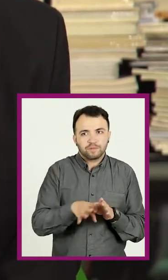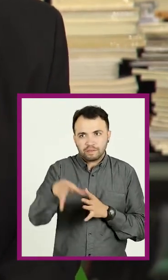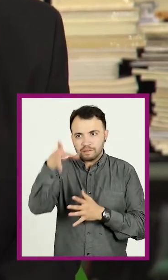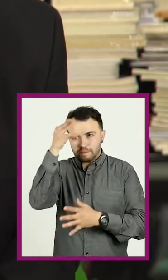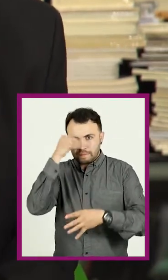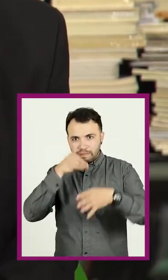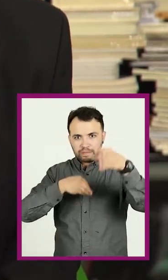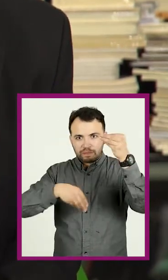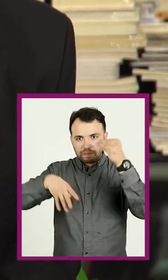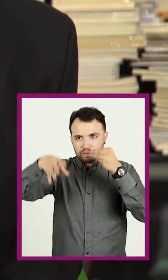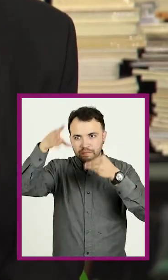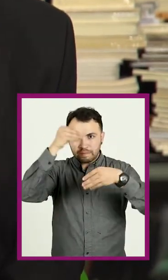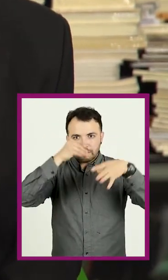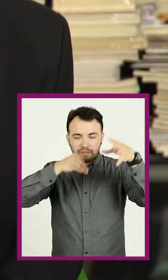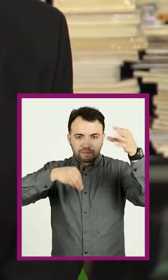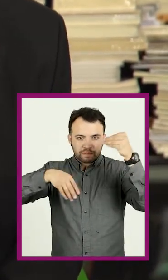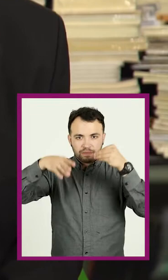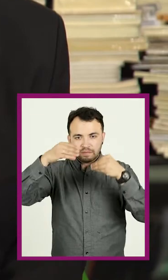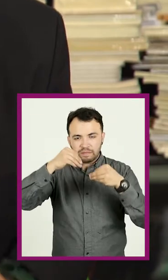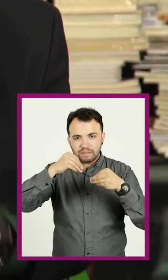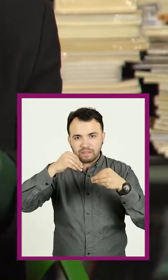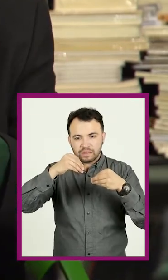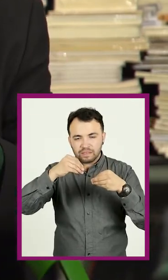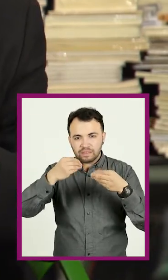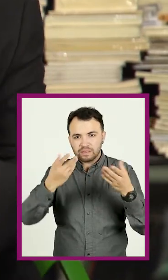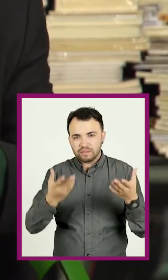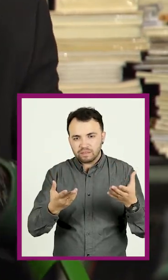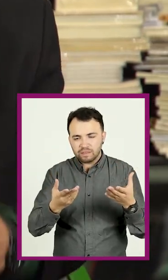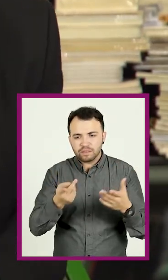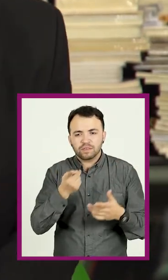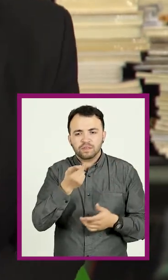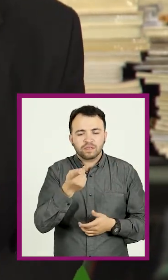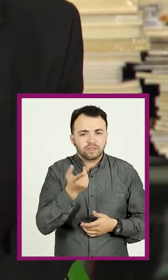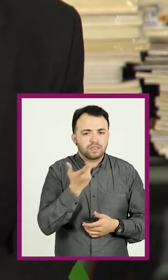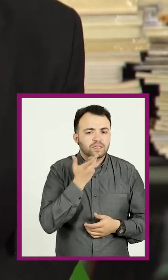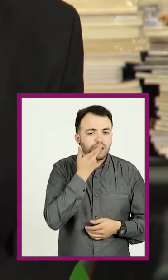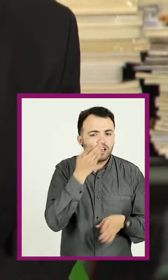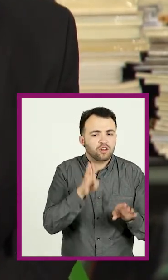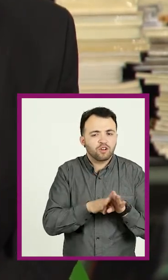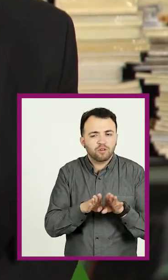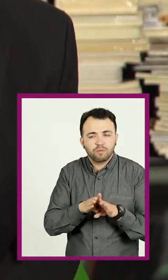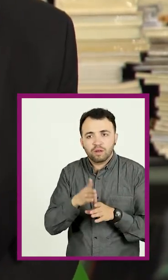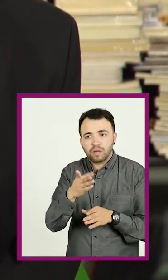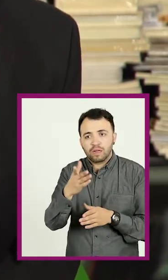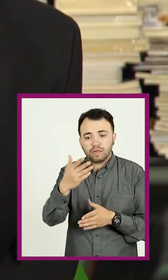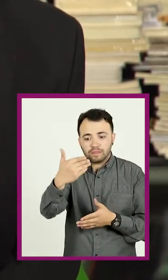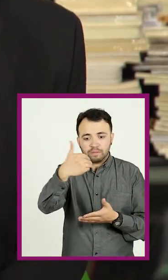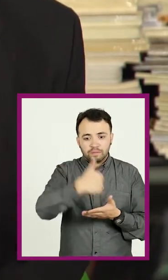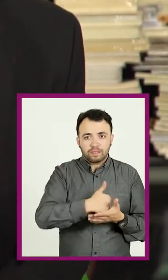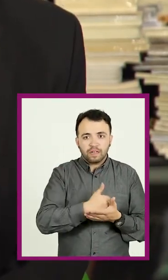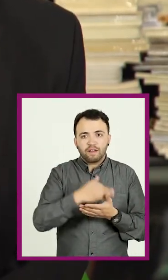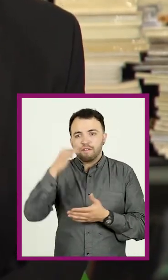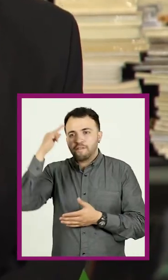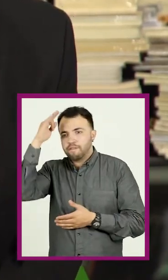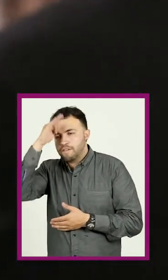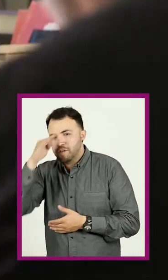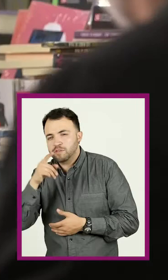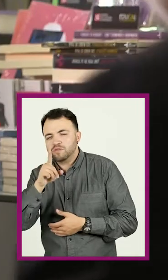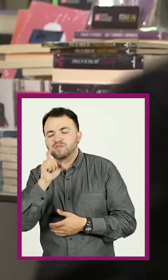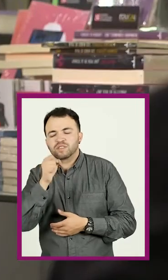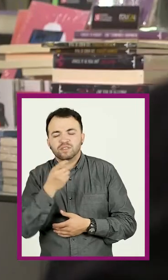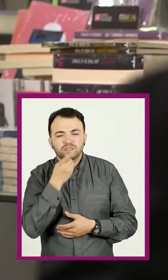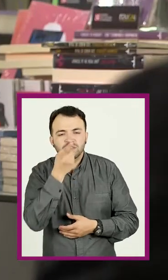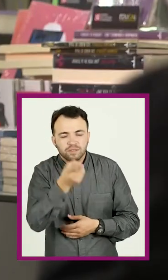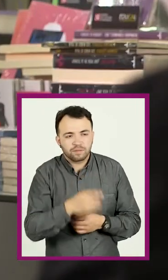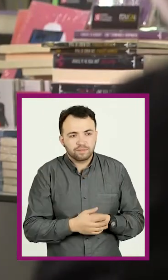teniendo conciencia de lo que será su vocación? Si quisieran meterse por el campo de la filosofía, ¿qué les dirías tú? Yo les diría